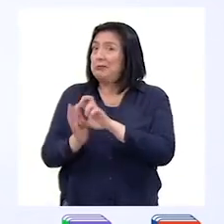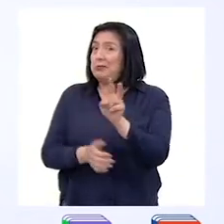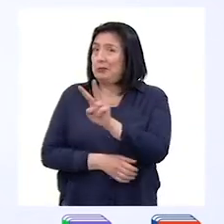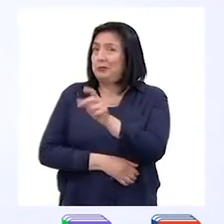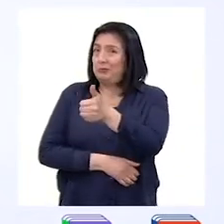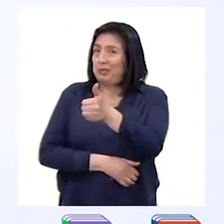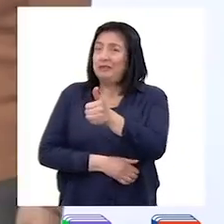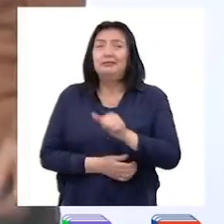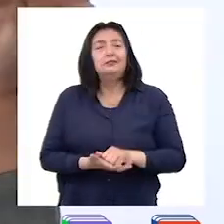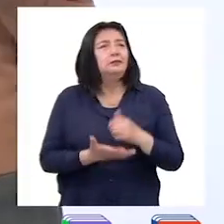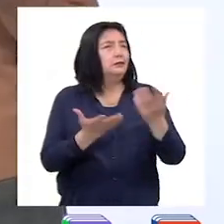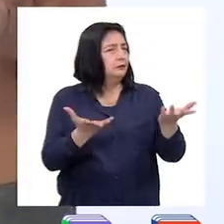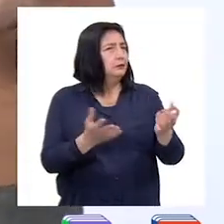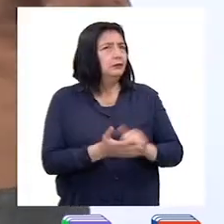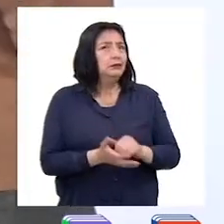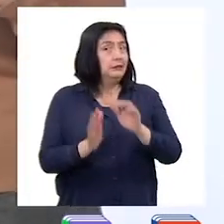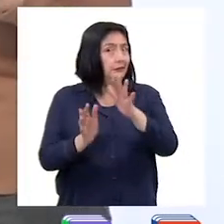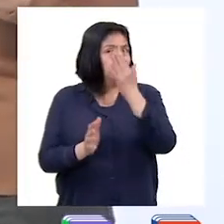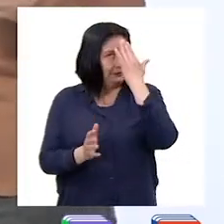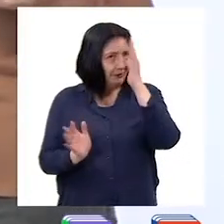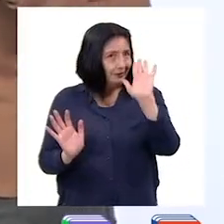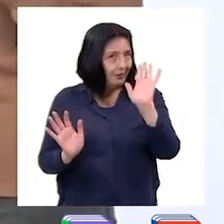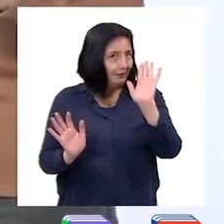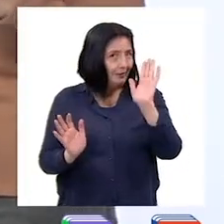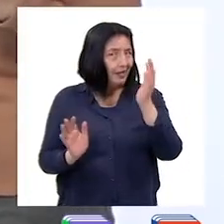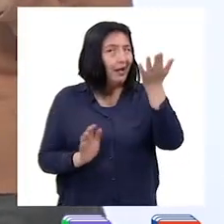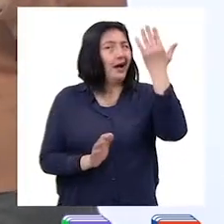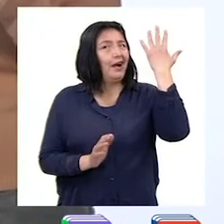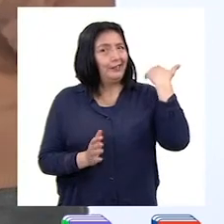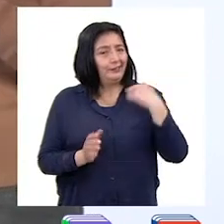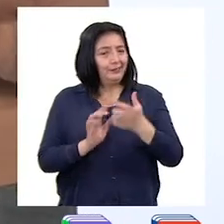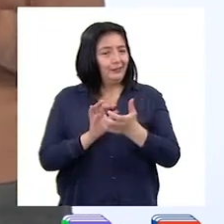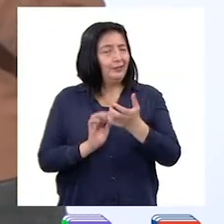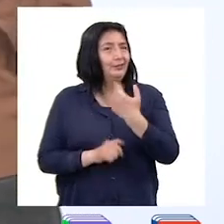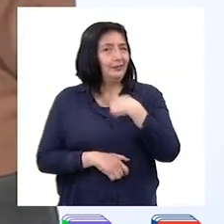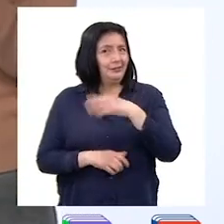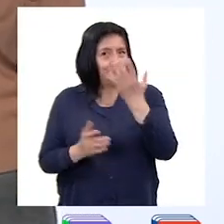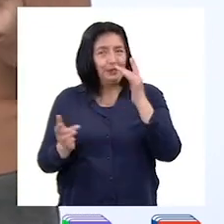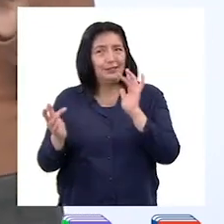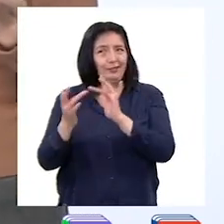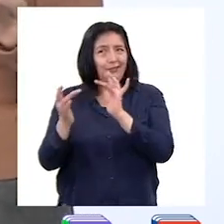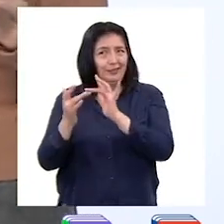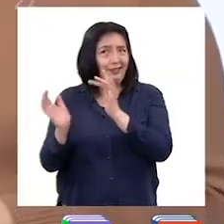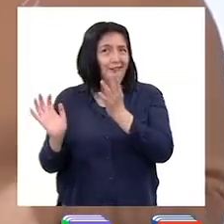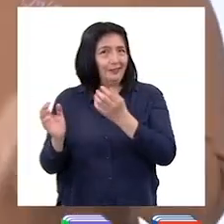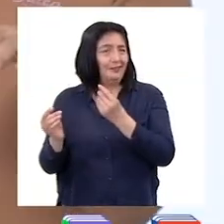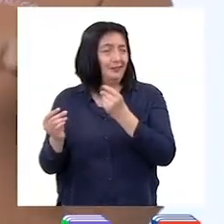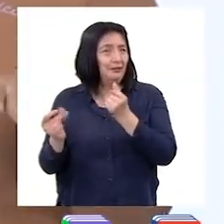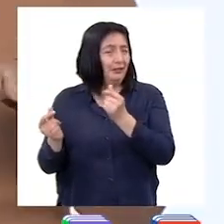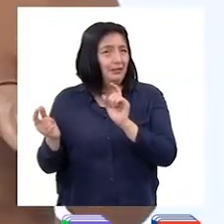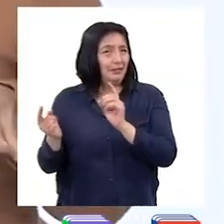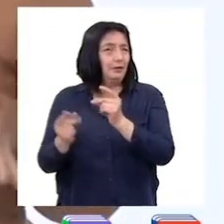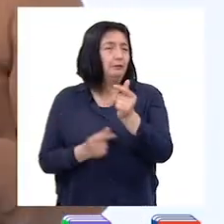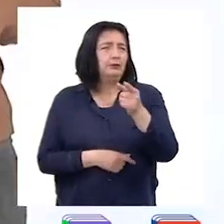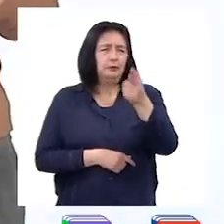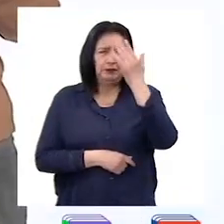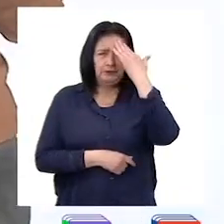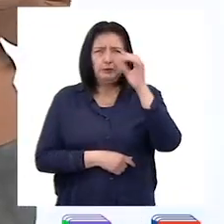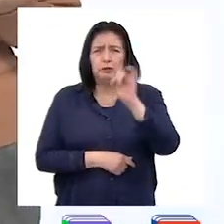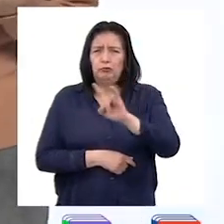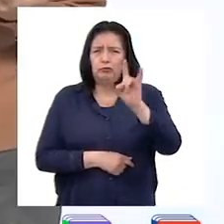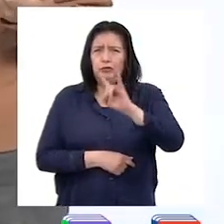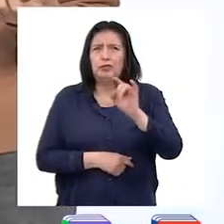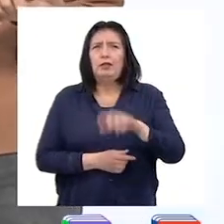Huber. Muy bien. ¿Y saben qué se hacía antes de los celulares para tener una comunicación rápida? Sabemos que se usaban